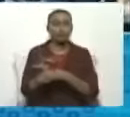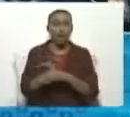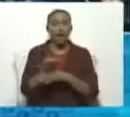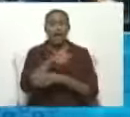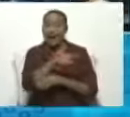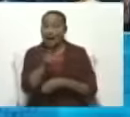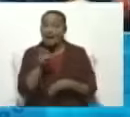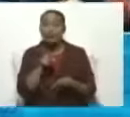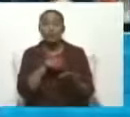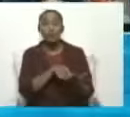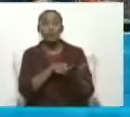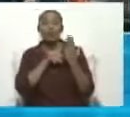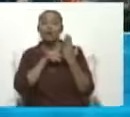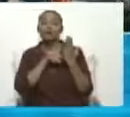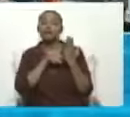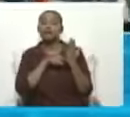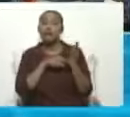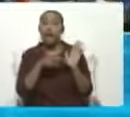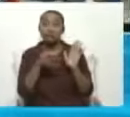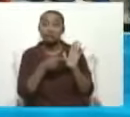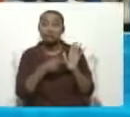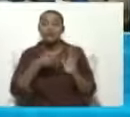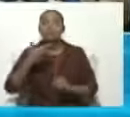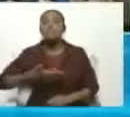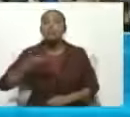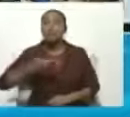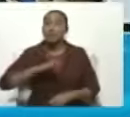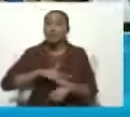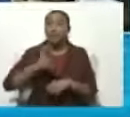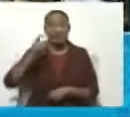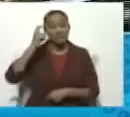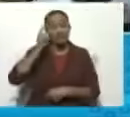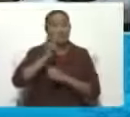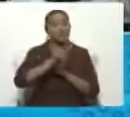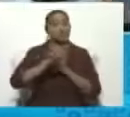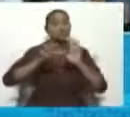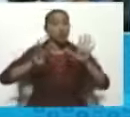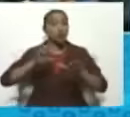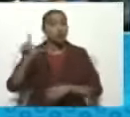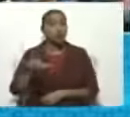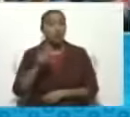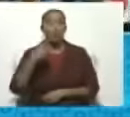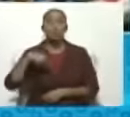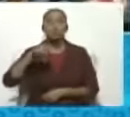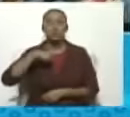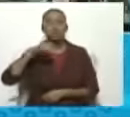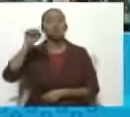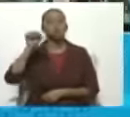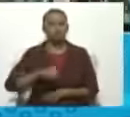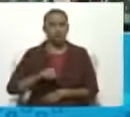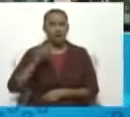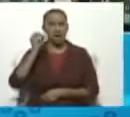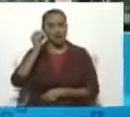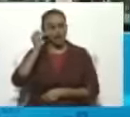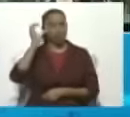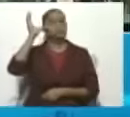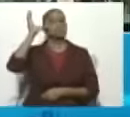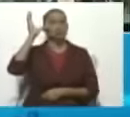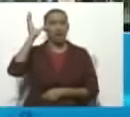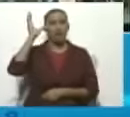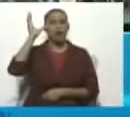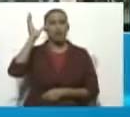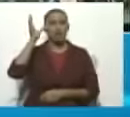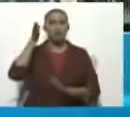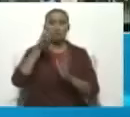indicador importante, que el día 28 de julio estamos en la capacidad, cerrado el acto de votación,